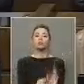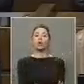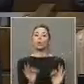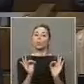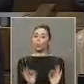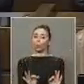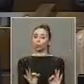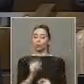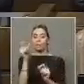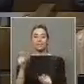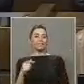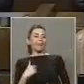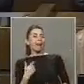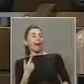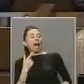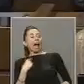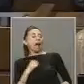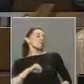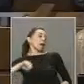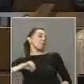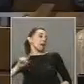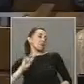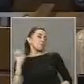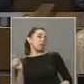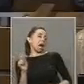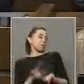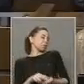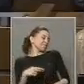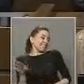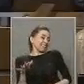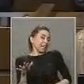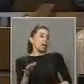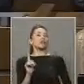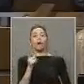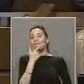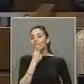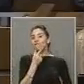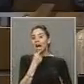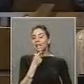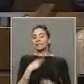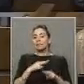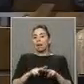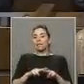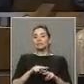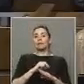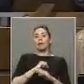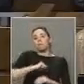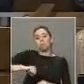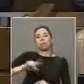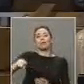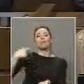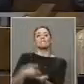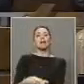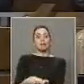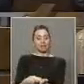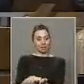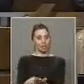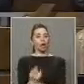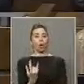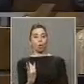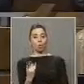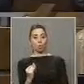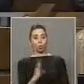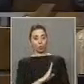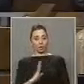evasores no vean tan fácil la posibilidad de ejecutar evasión alguna. Por eso, la